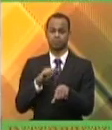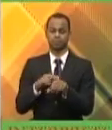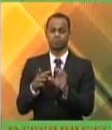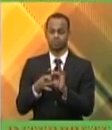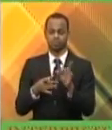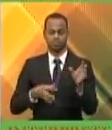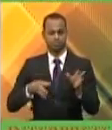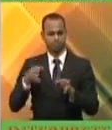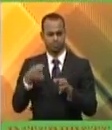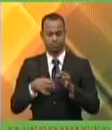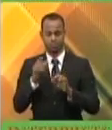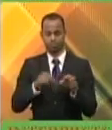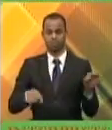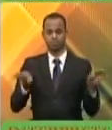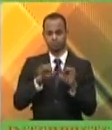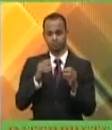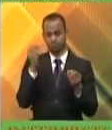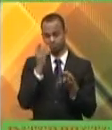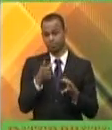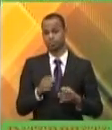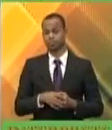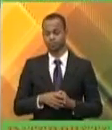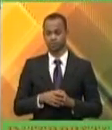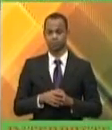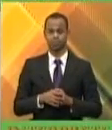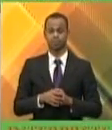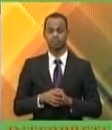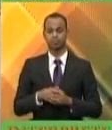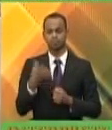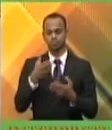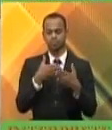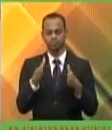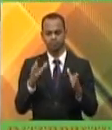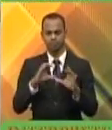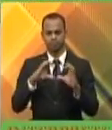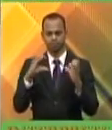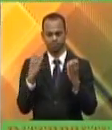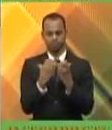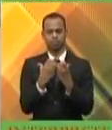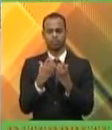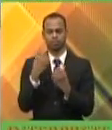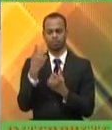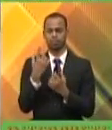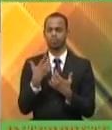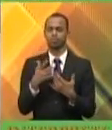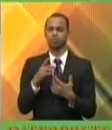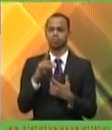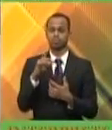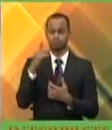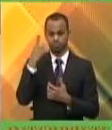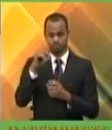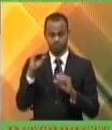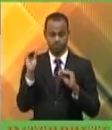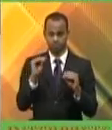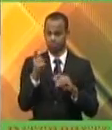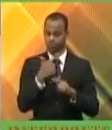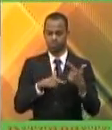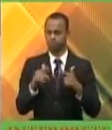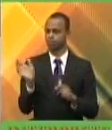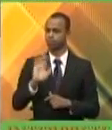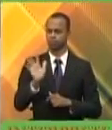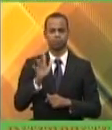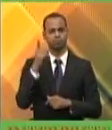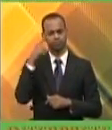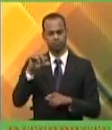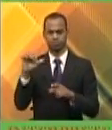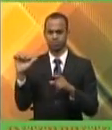importante es el acto que tocaba a ellos abrieron sino ya no para enseñar lengua de señas sino